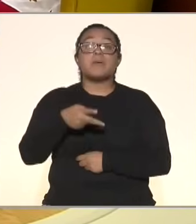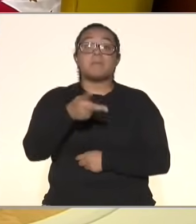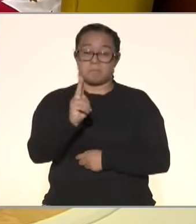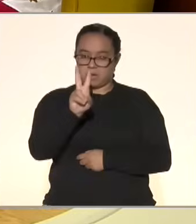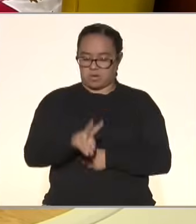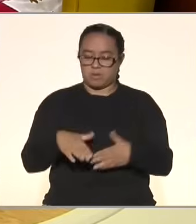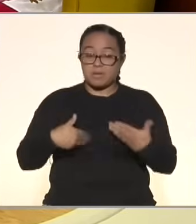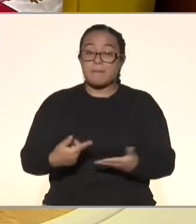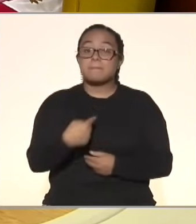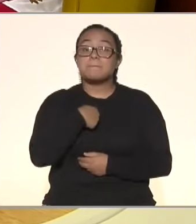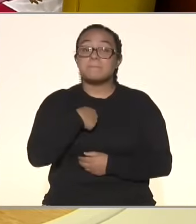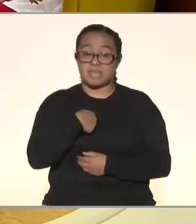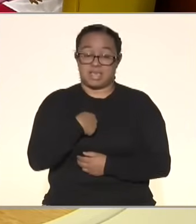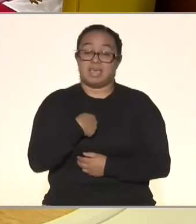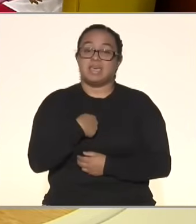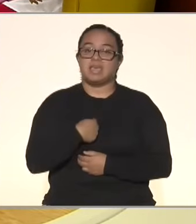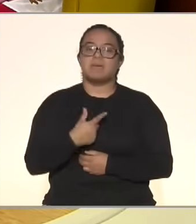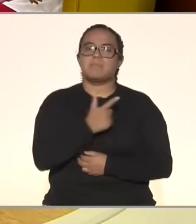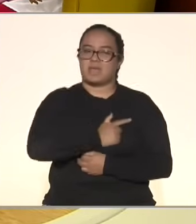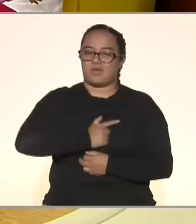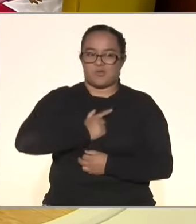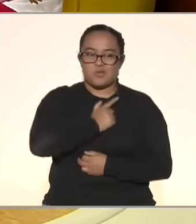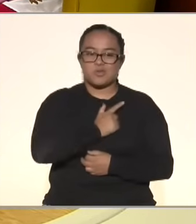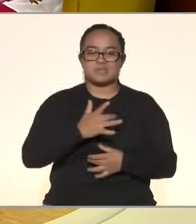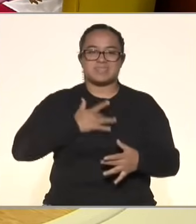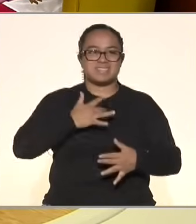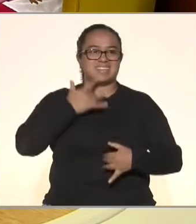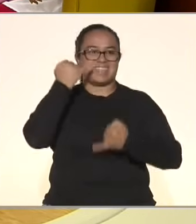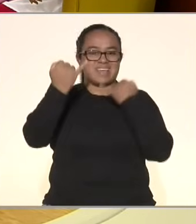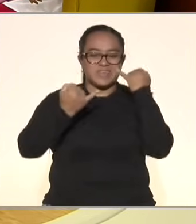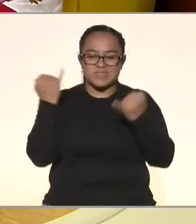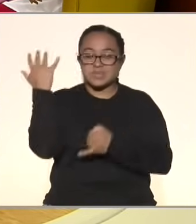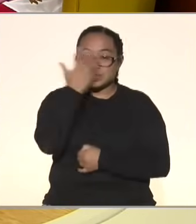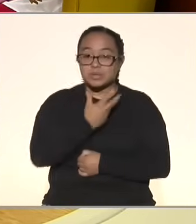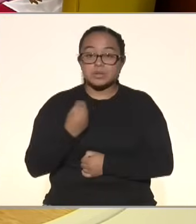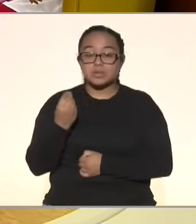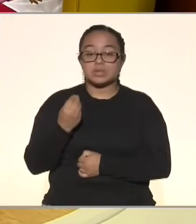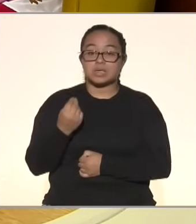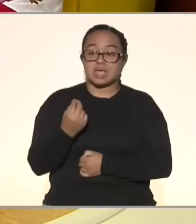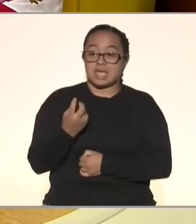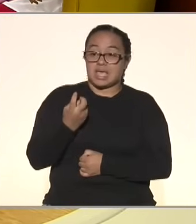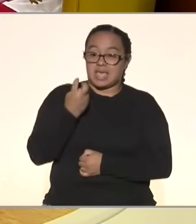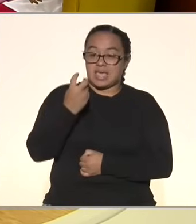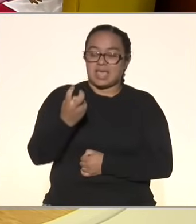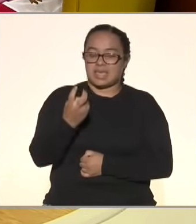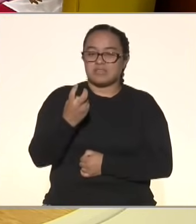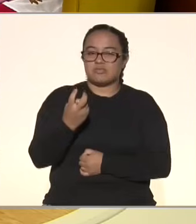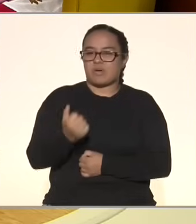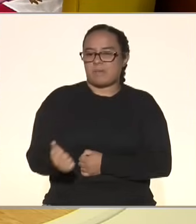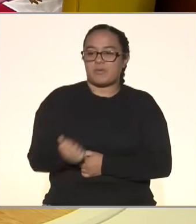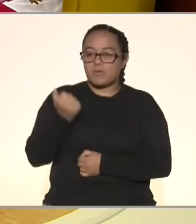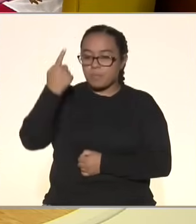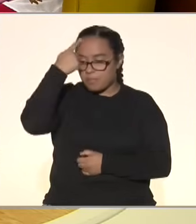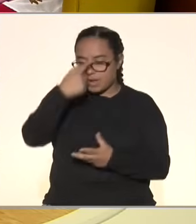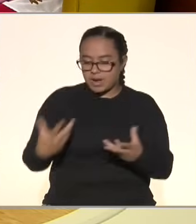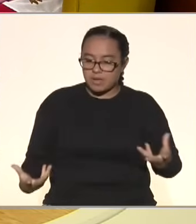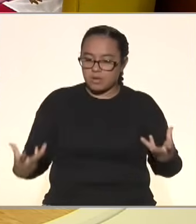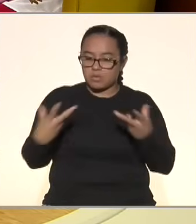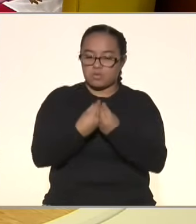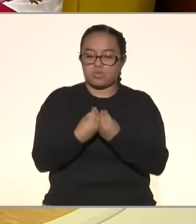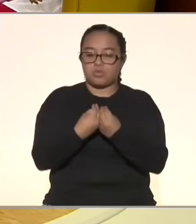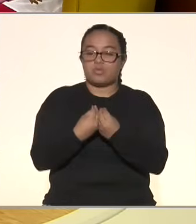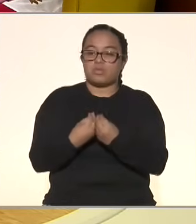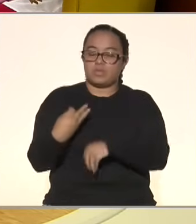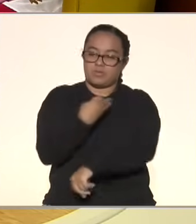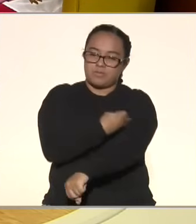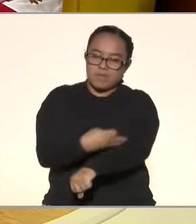ilusión. A mí estas fiestas me encantan, me parece como un muy lindo pretexto para reunirte con las personas que amas,